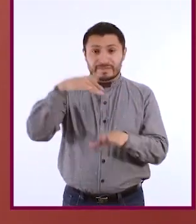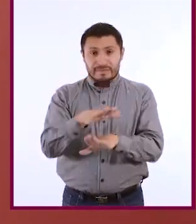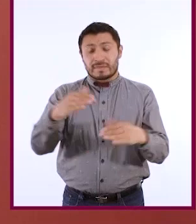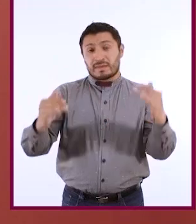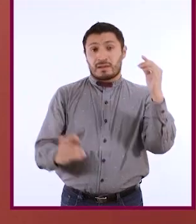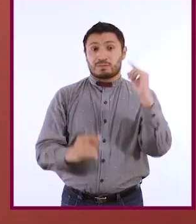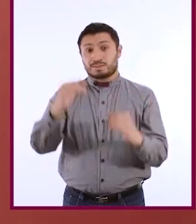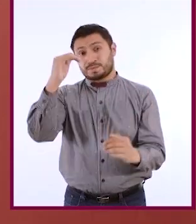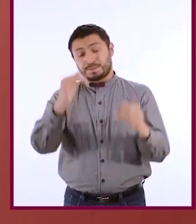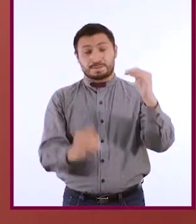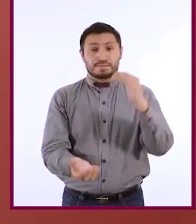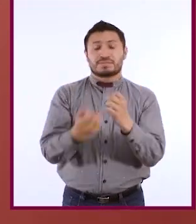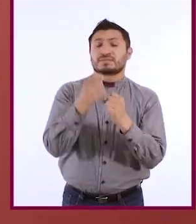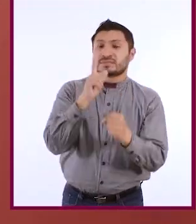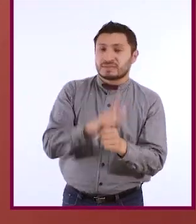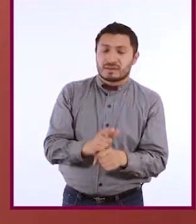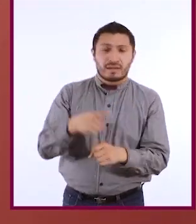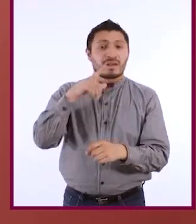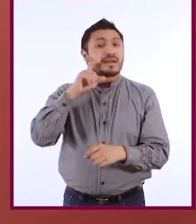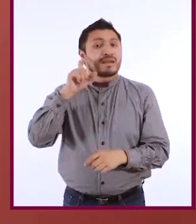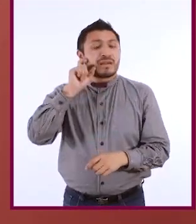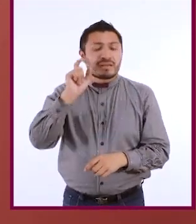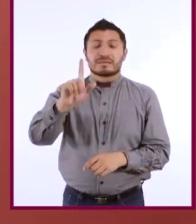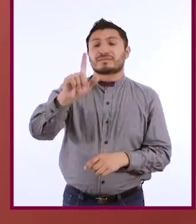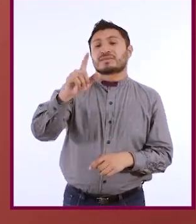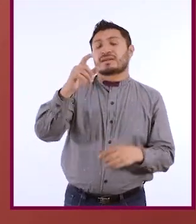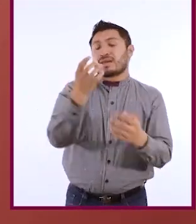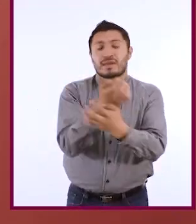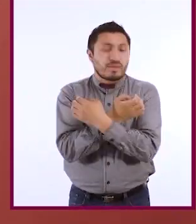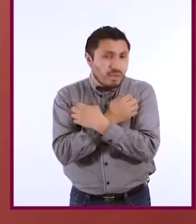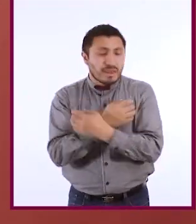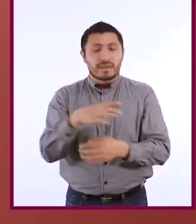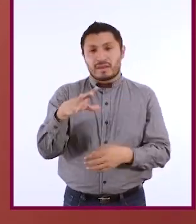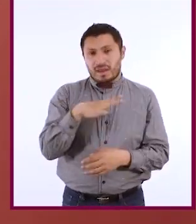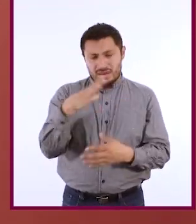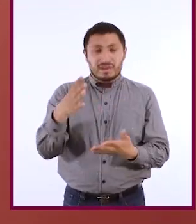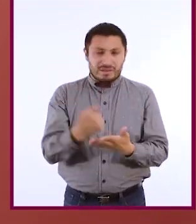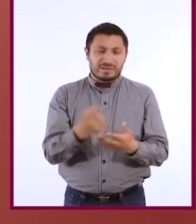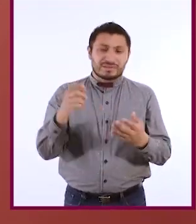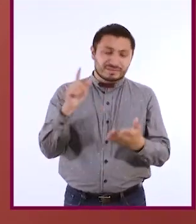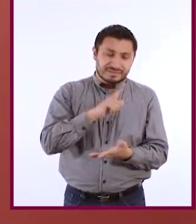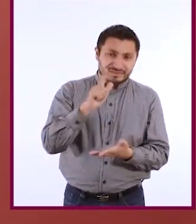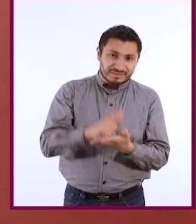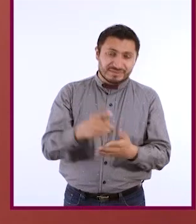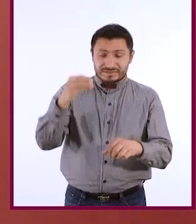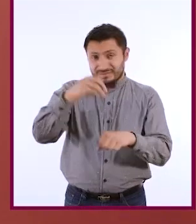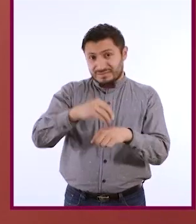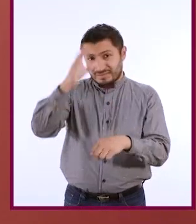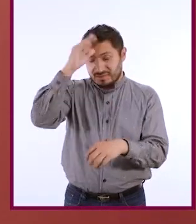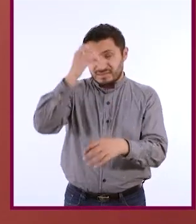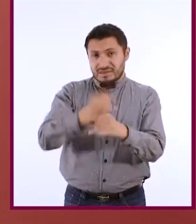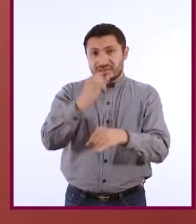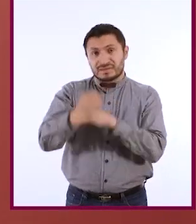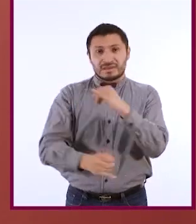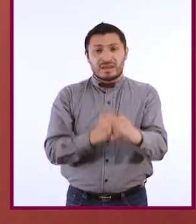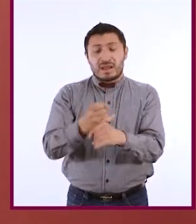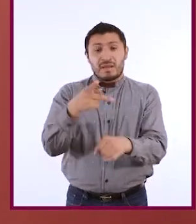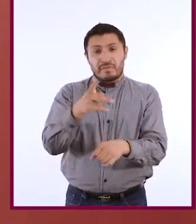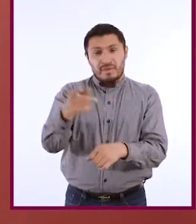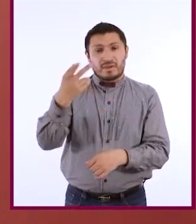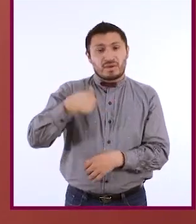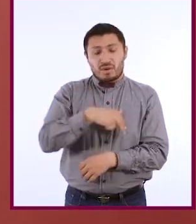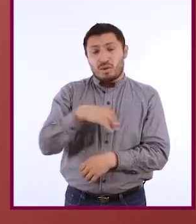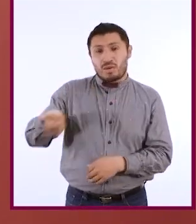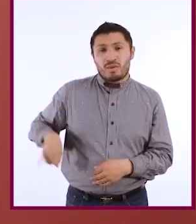desigualdad económica, social, de género, educativa. Hay victorias legales, acuerdos internacionales, pero lo que nos